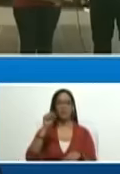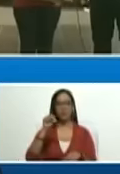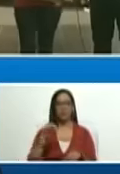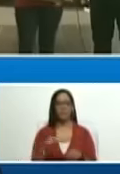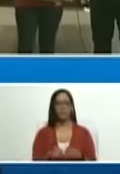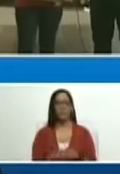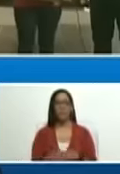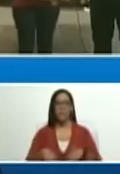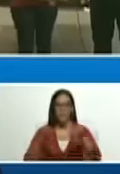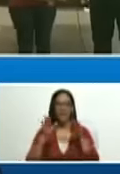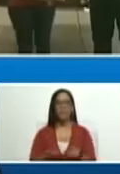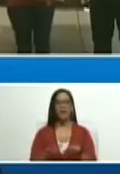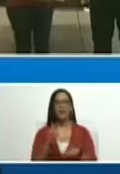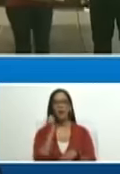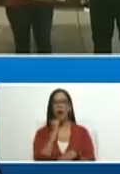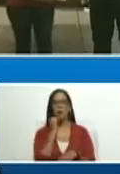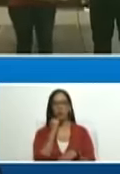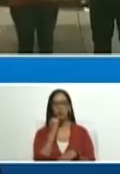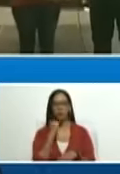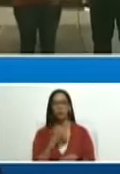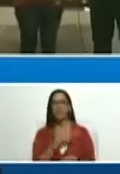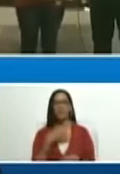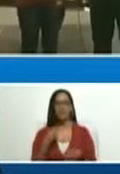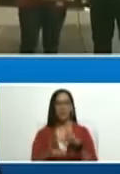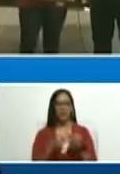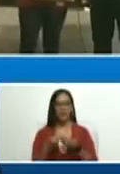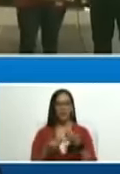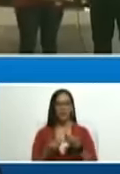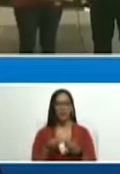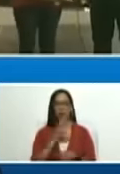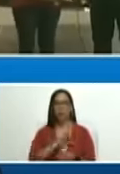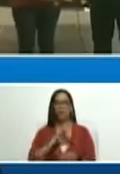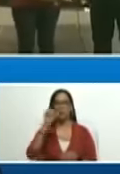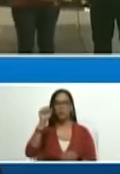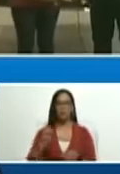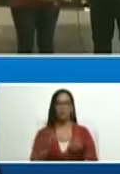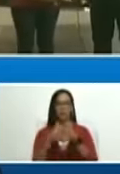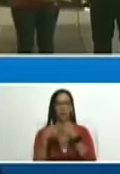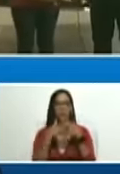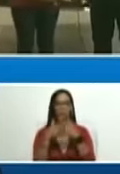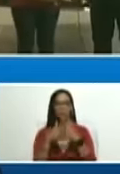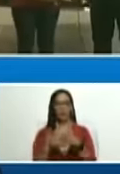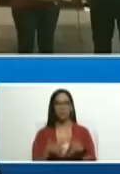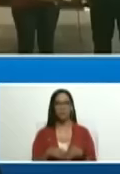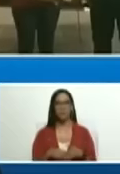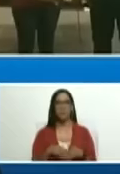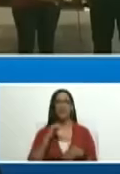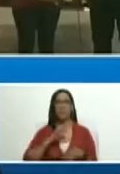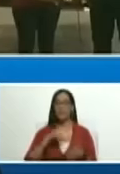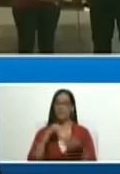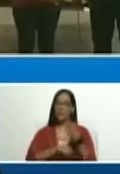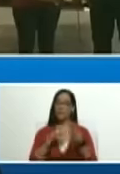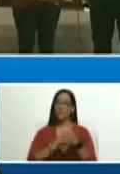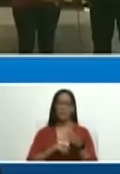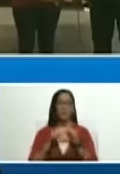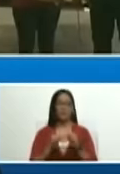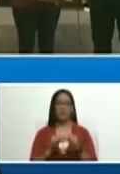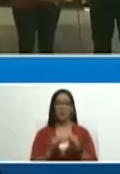para parar los abusos que pretenden el Comando Sur de los Estados Unidos. Estamos en batalla